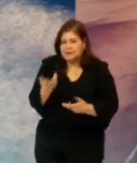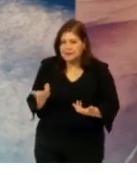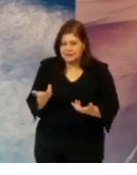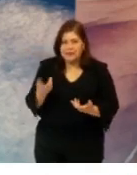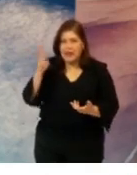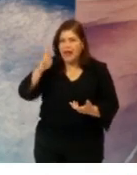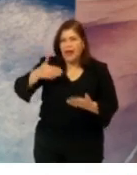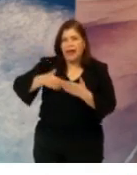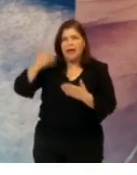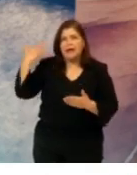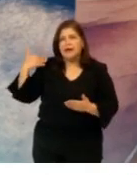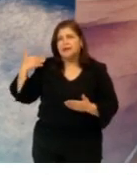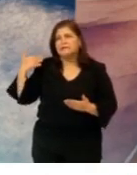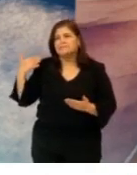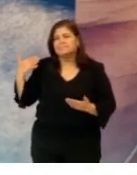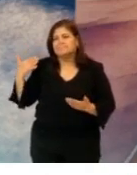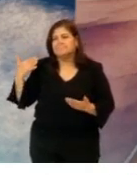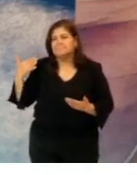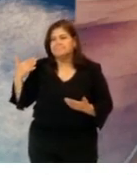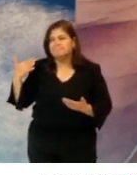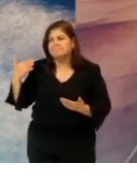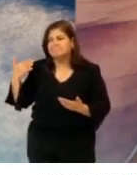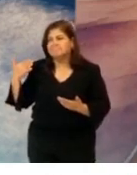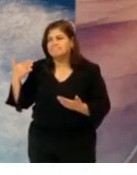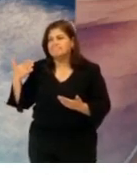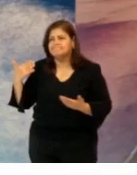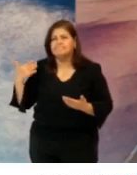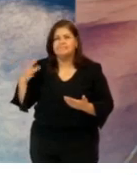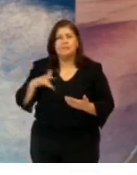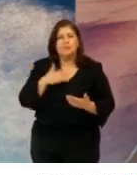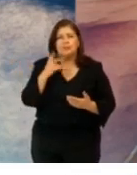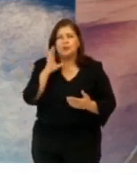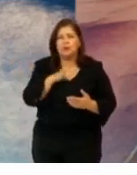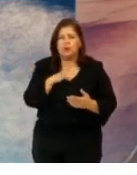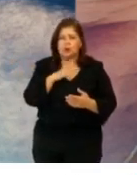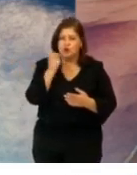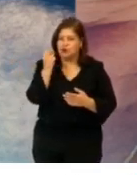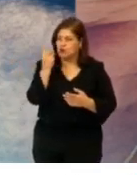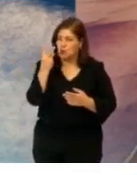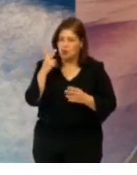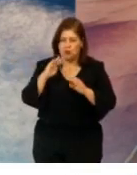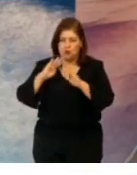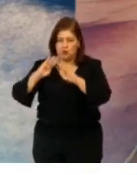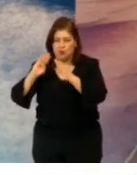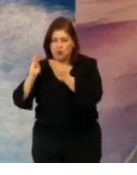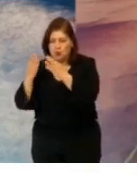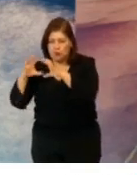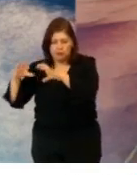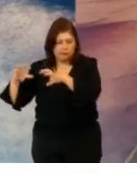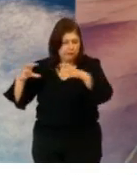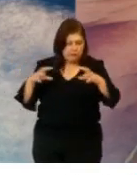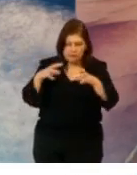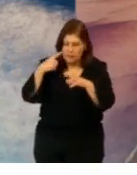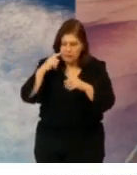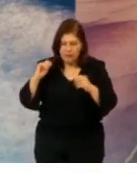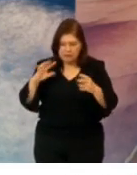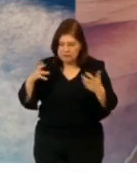era mucho más, como era un golpe entre dos mundos que parecían nunca conectarse, ahora cada vez